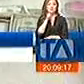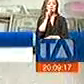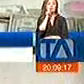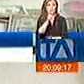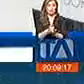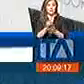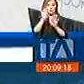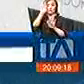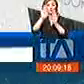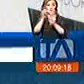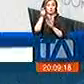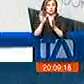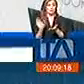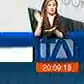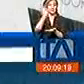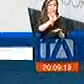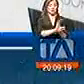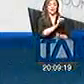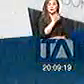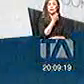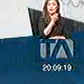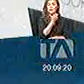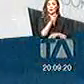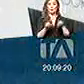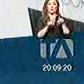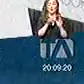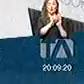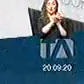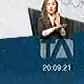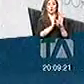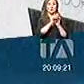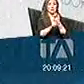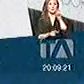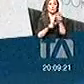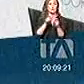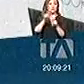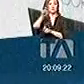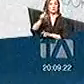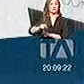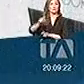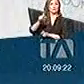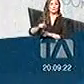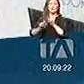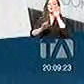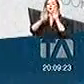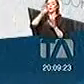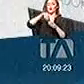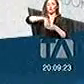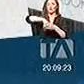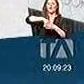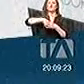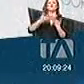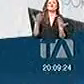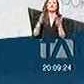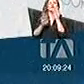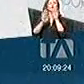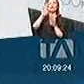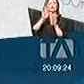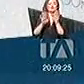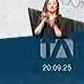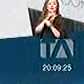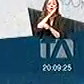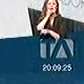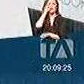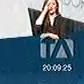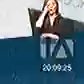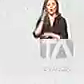una subasta. Pamela Martínez recibía ciertas donaciones para personas necesitadas y estos fondos provenían de las subastas que hacía